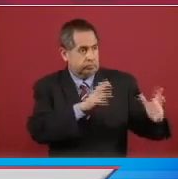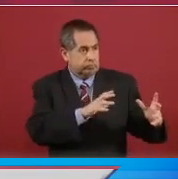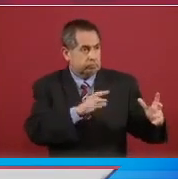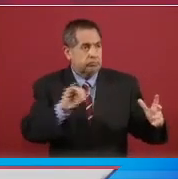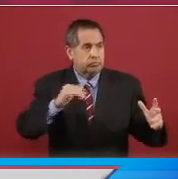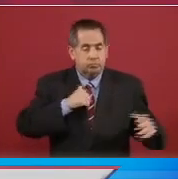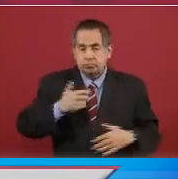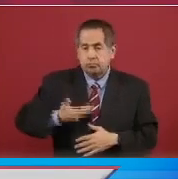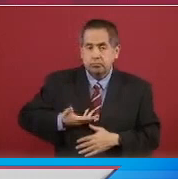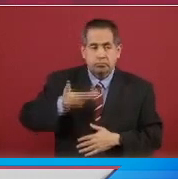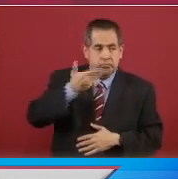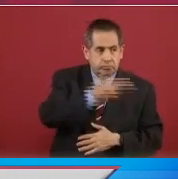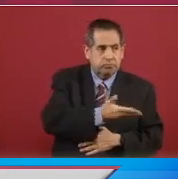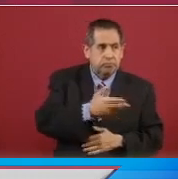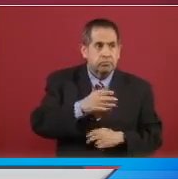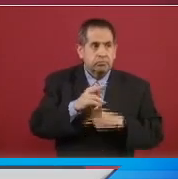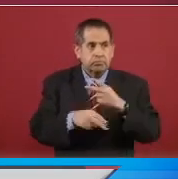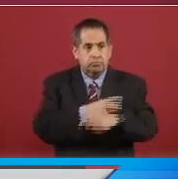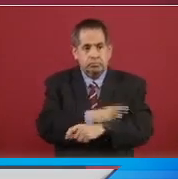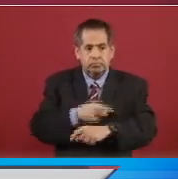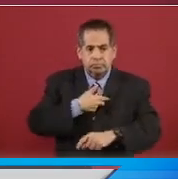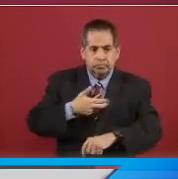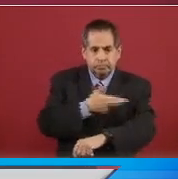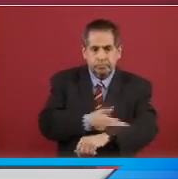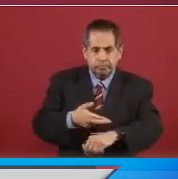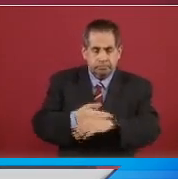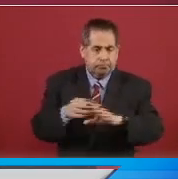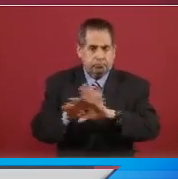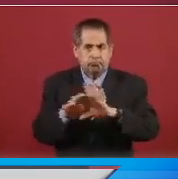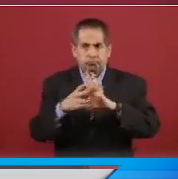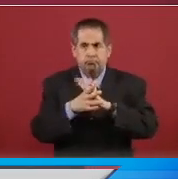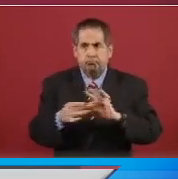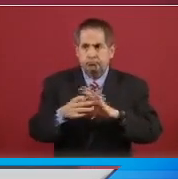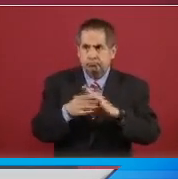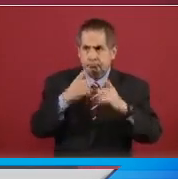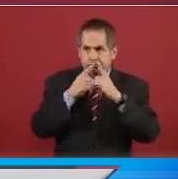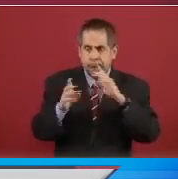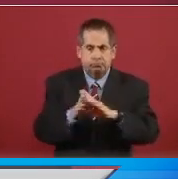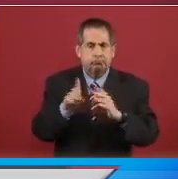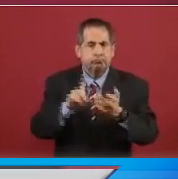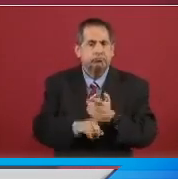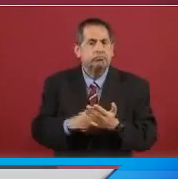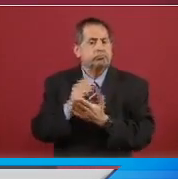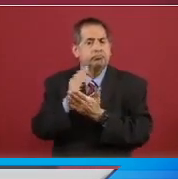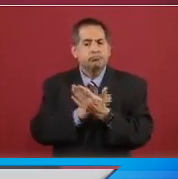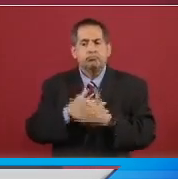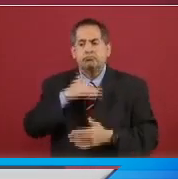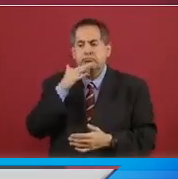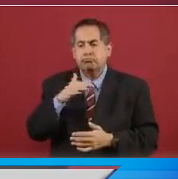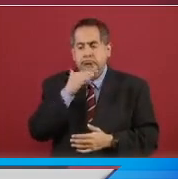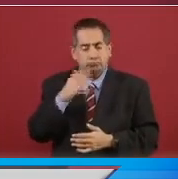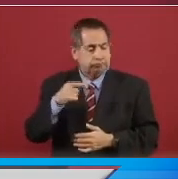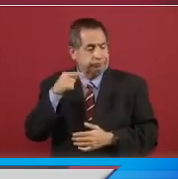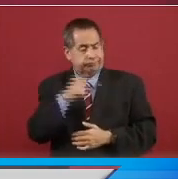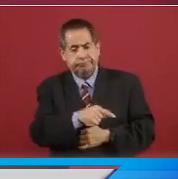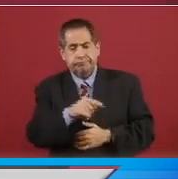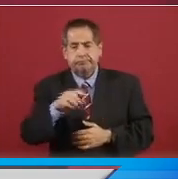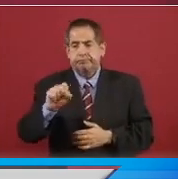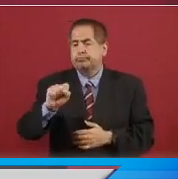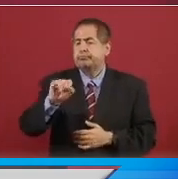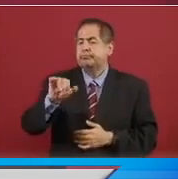pidiendo que actúen y se evite la corrupción al interior del